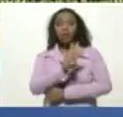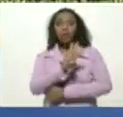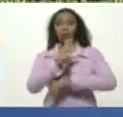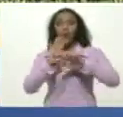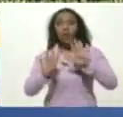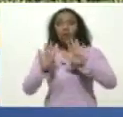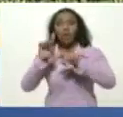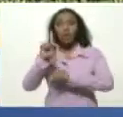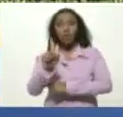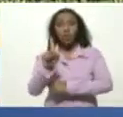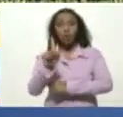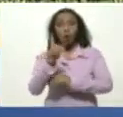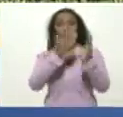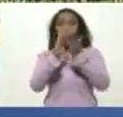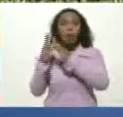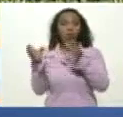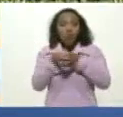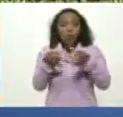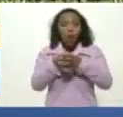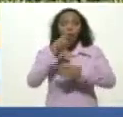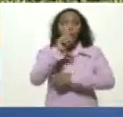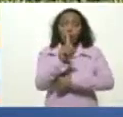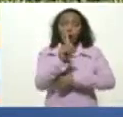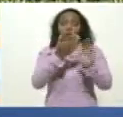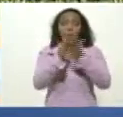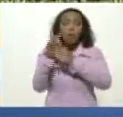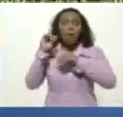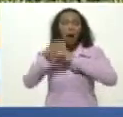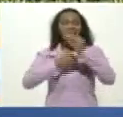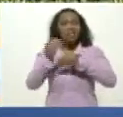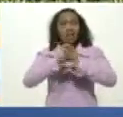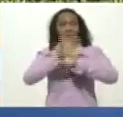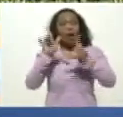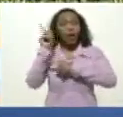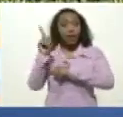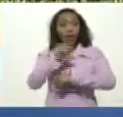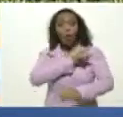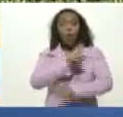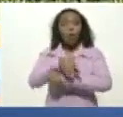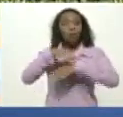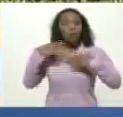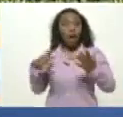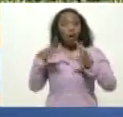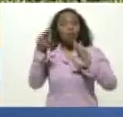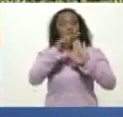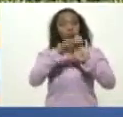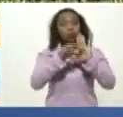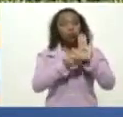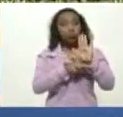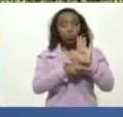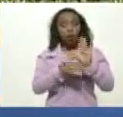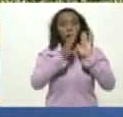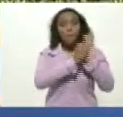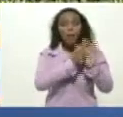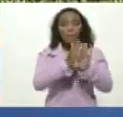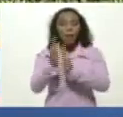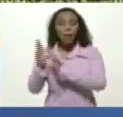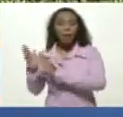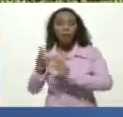3.491 comunas. Una comuna, para ser declarada comuna, tiene que cumplir una cantidad de requisitos